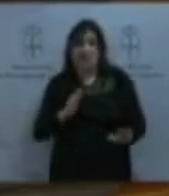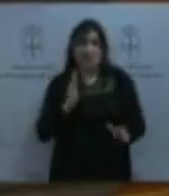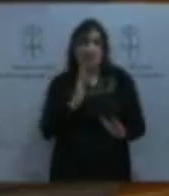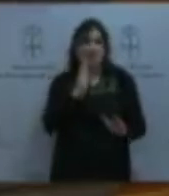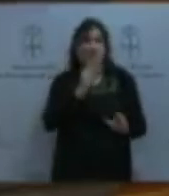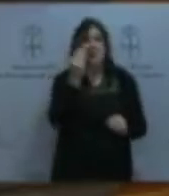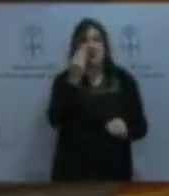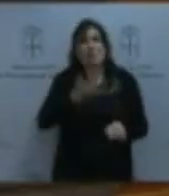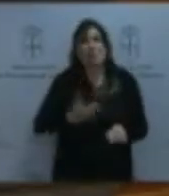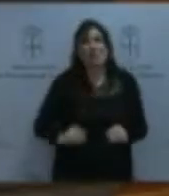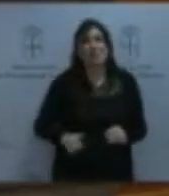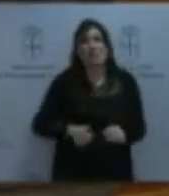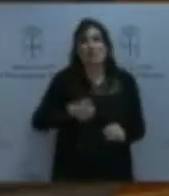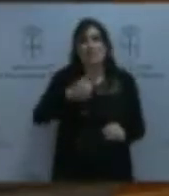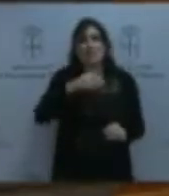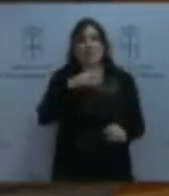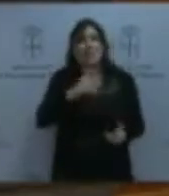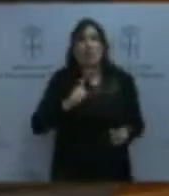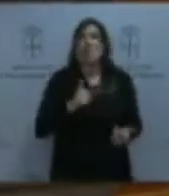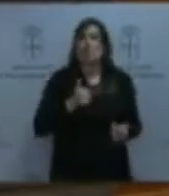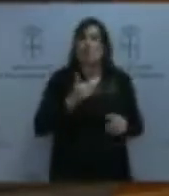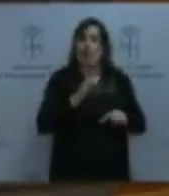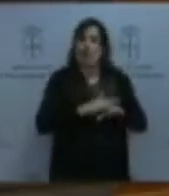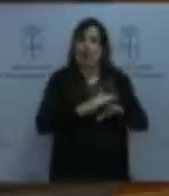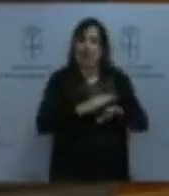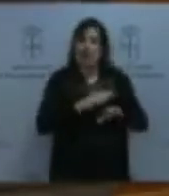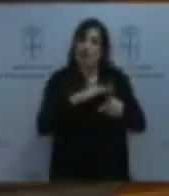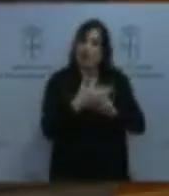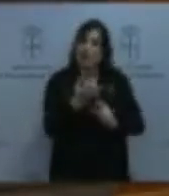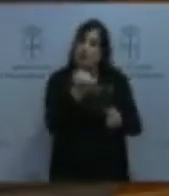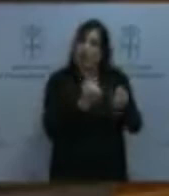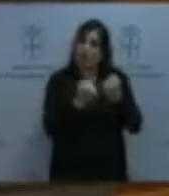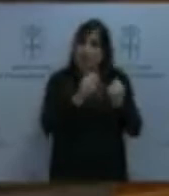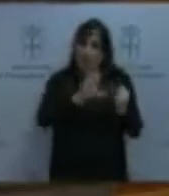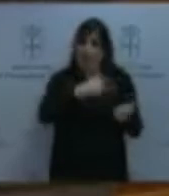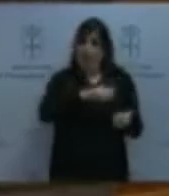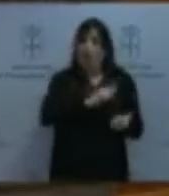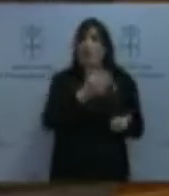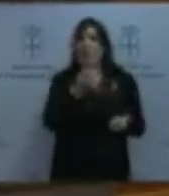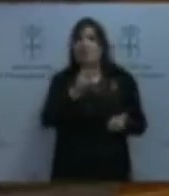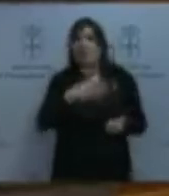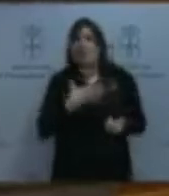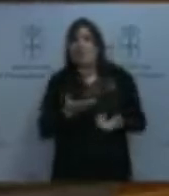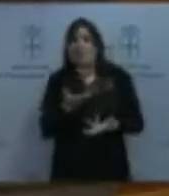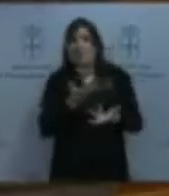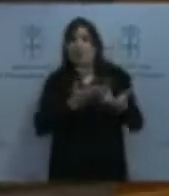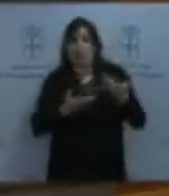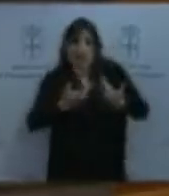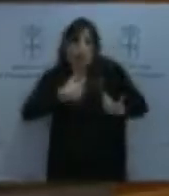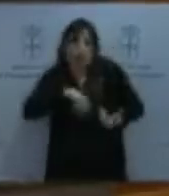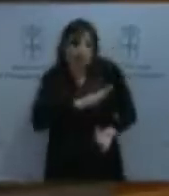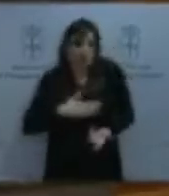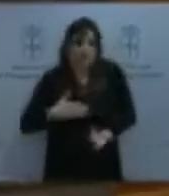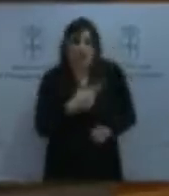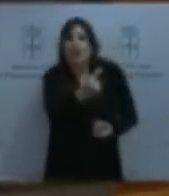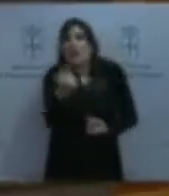nueva agenda económica, no solamente a nivel estatal, sino que podemos contribuir desde lo que nos corresponde, desde Asturias, a empujar en esa misma dirección, igual que yo